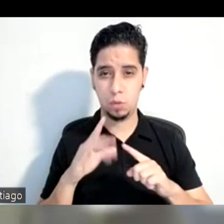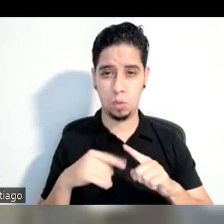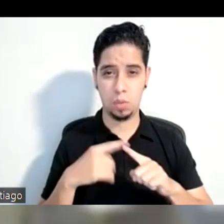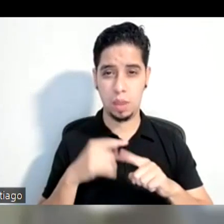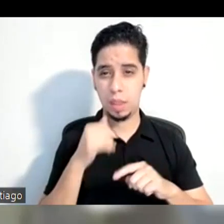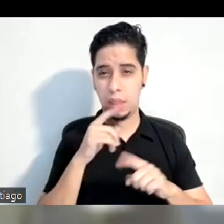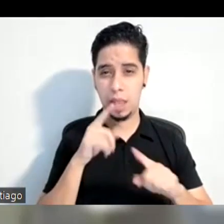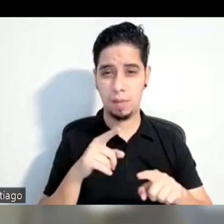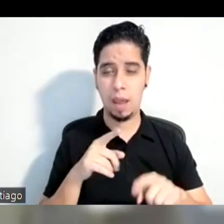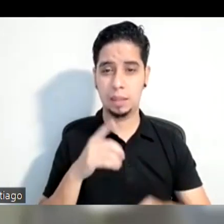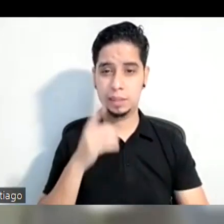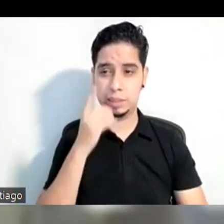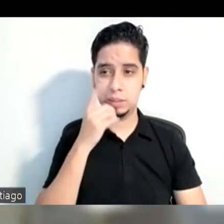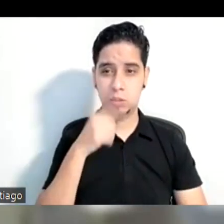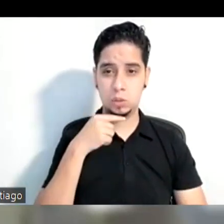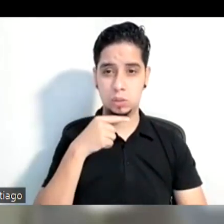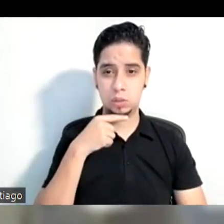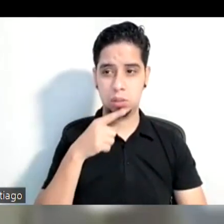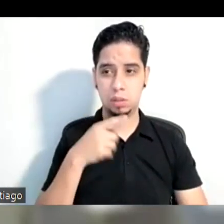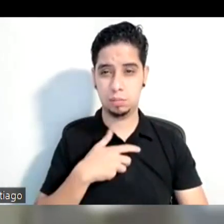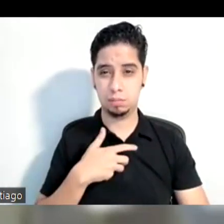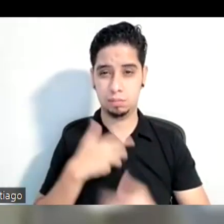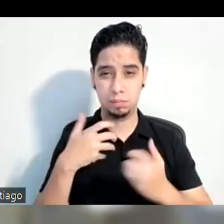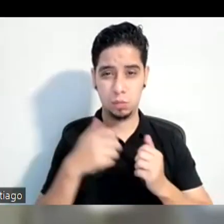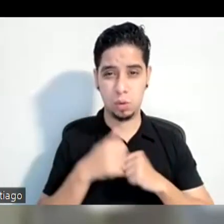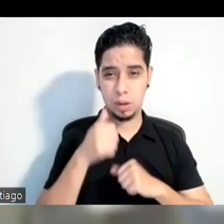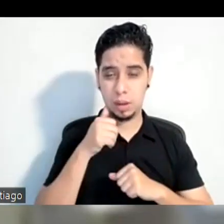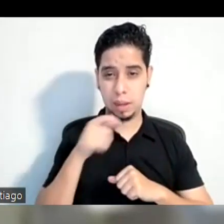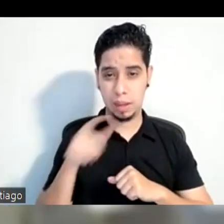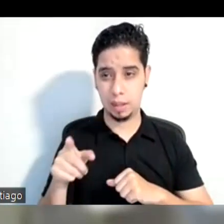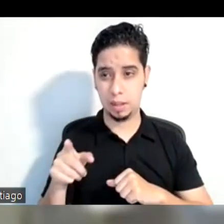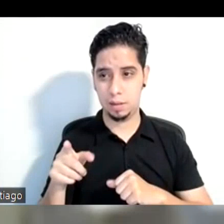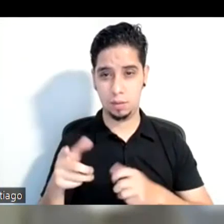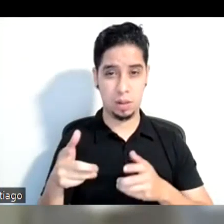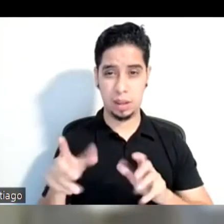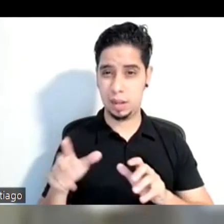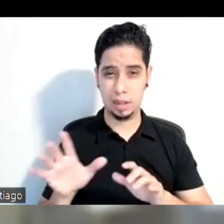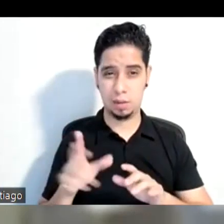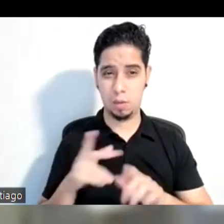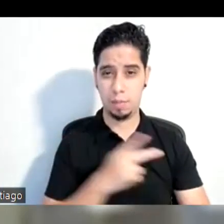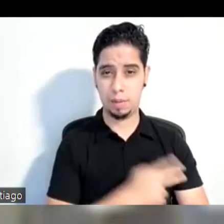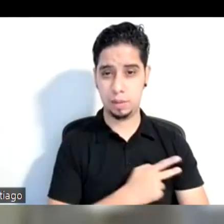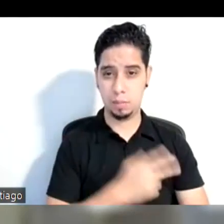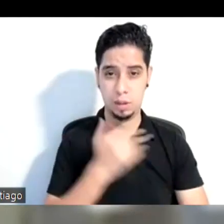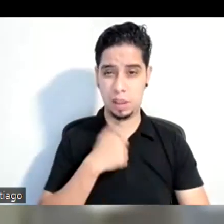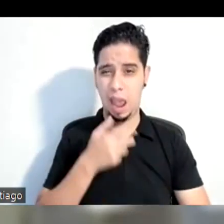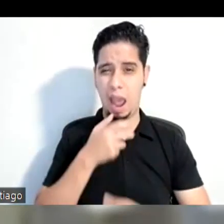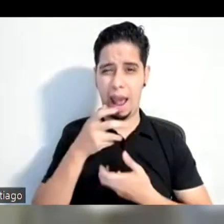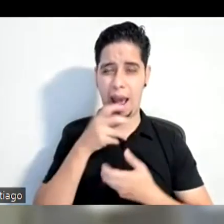a los dentistas oyentes, ellos se molestaban con ella. Y no la querían tener de paciente, porque ella gritaba